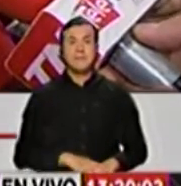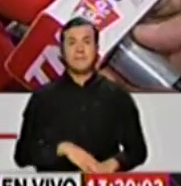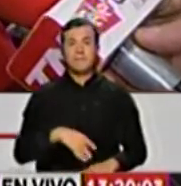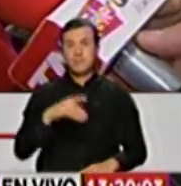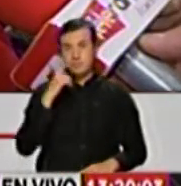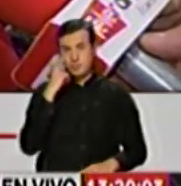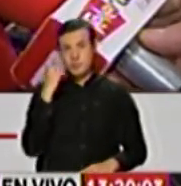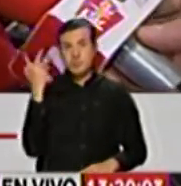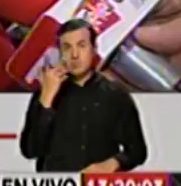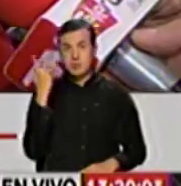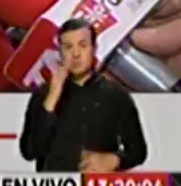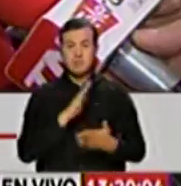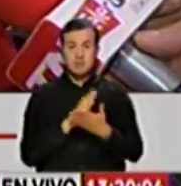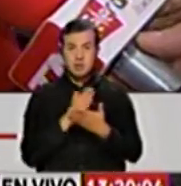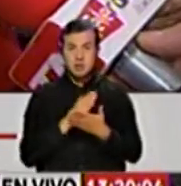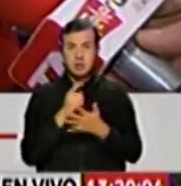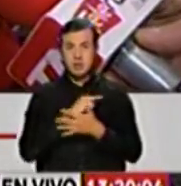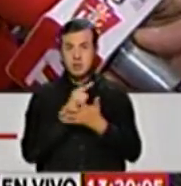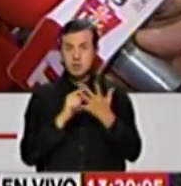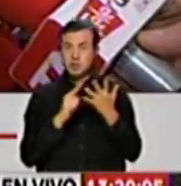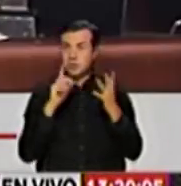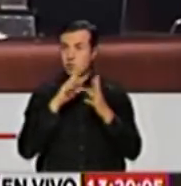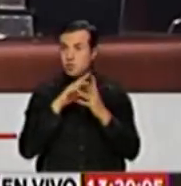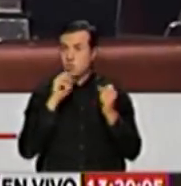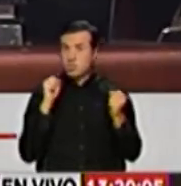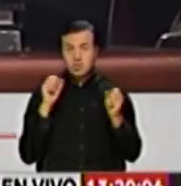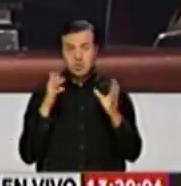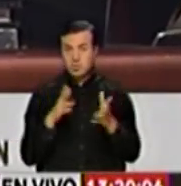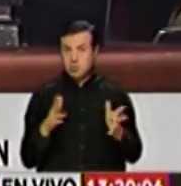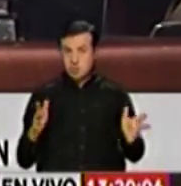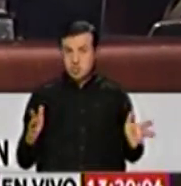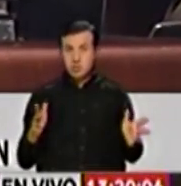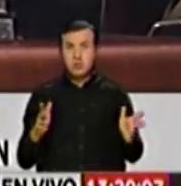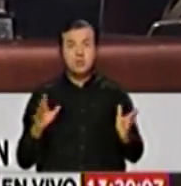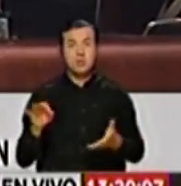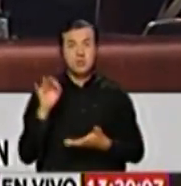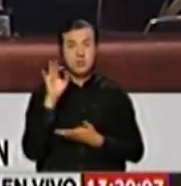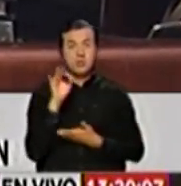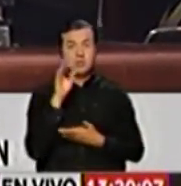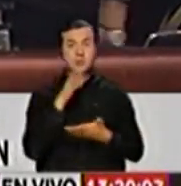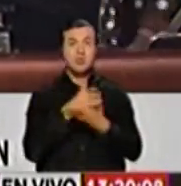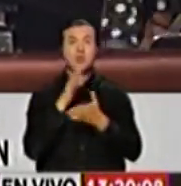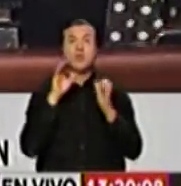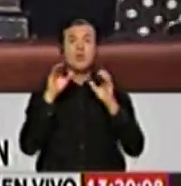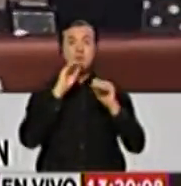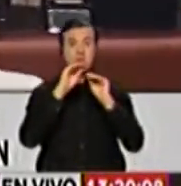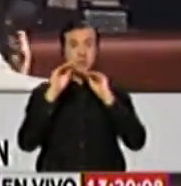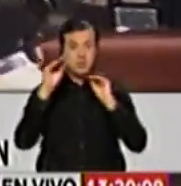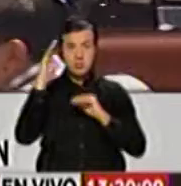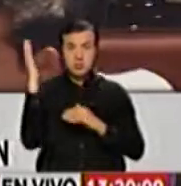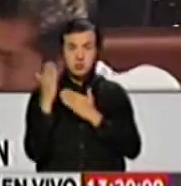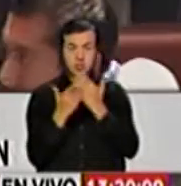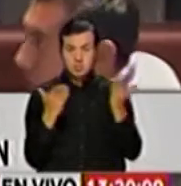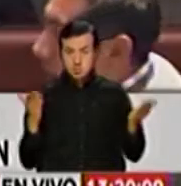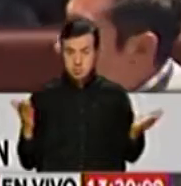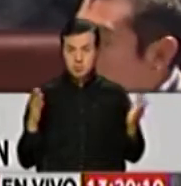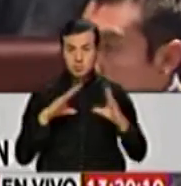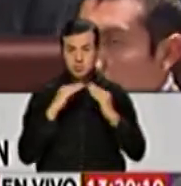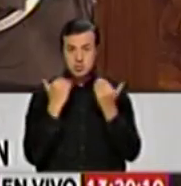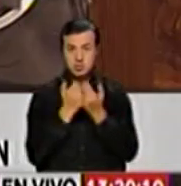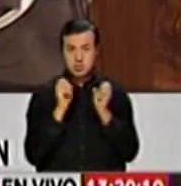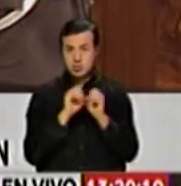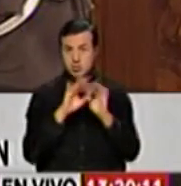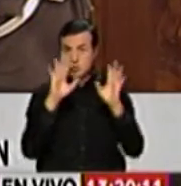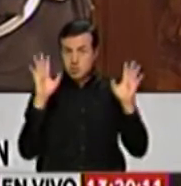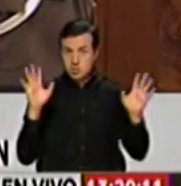de por medio medidas de conciliación. En esta ocasión, representantes de los medios de comunicación fueron recibidos por el Pleno en Comisión General,